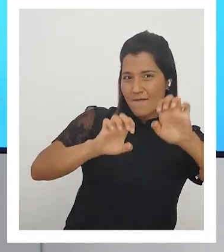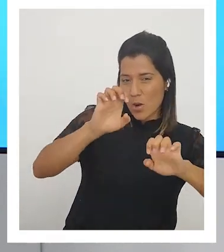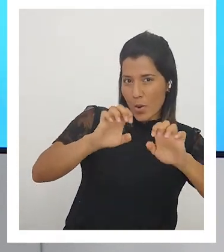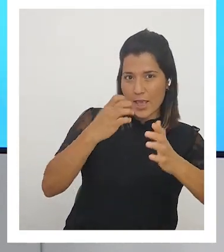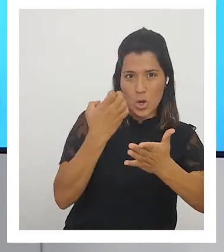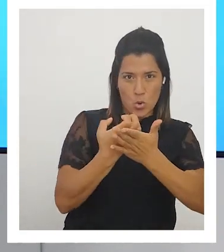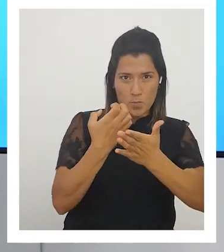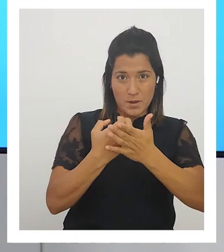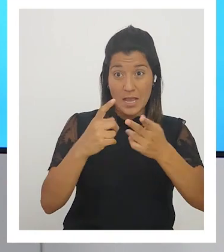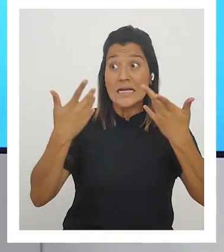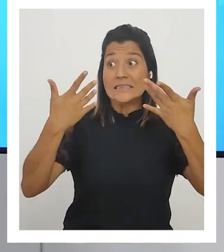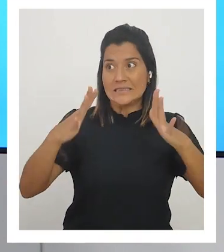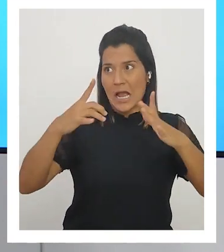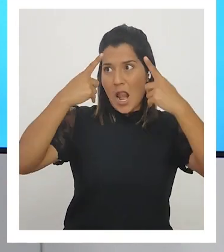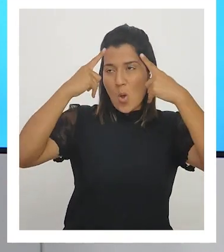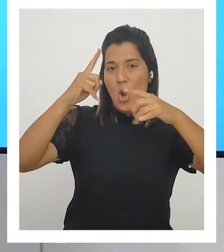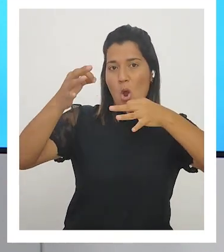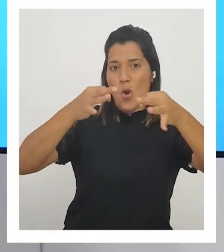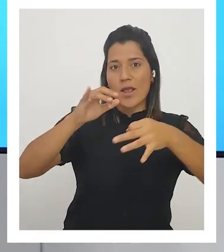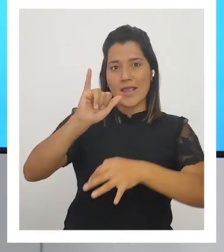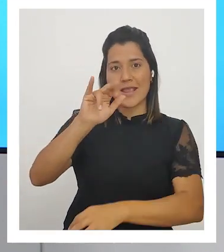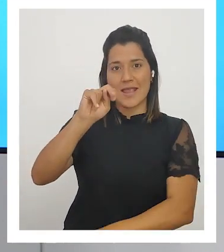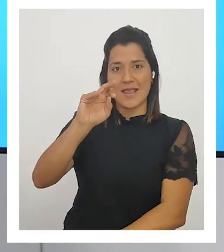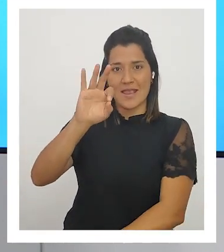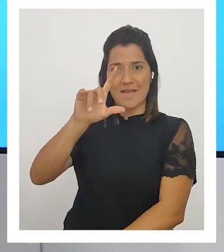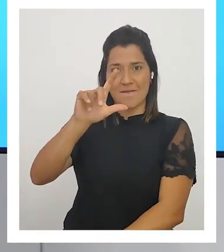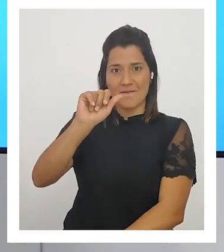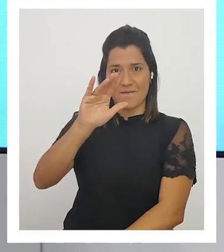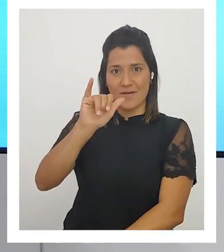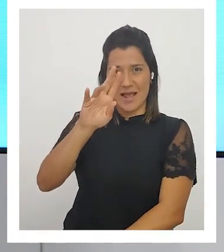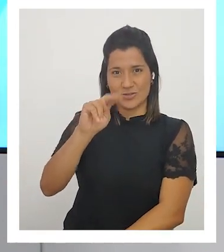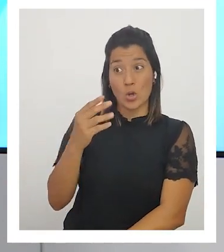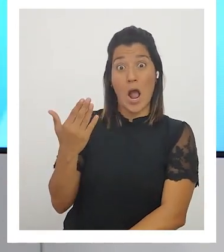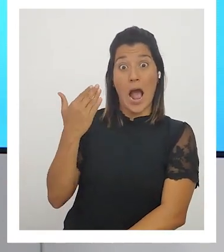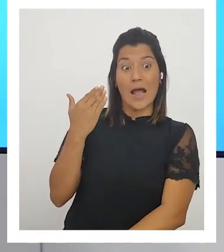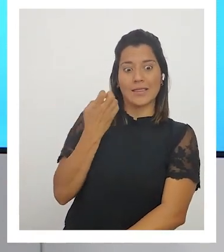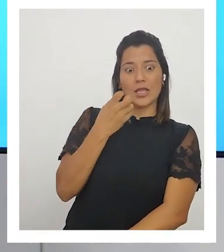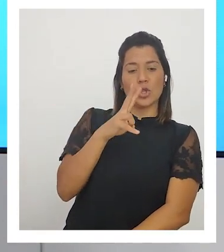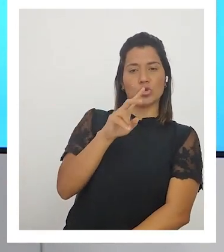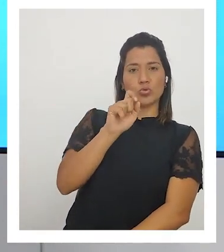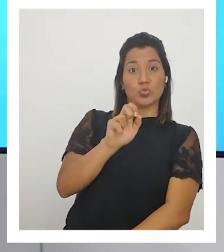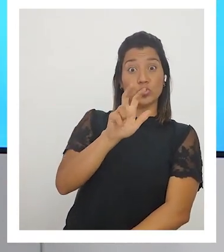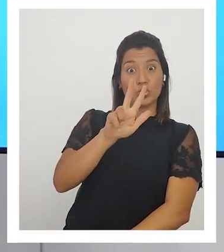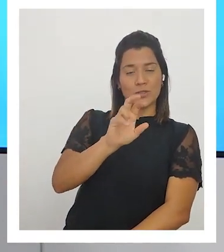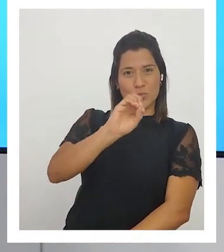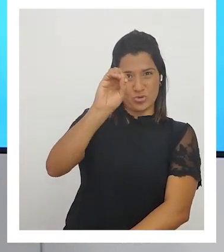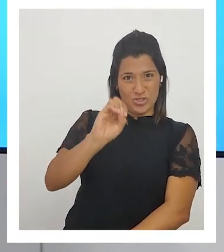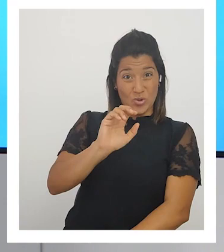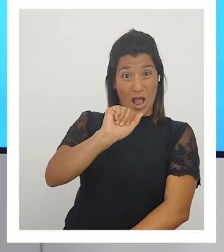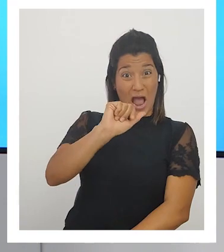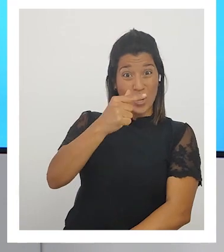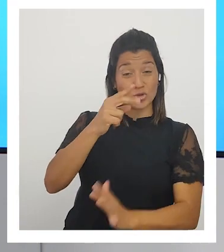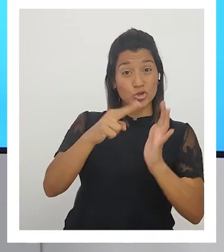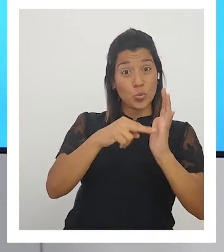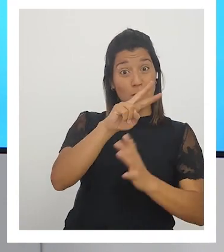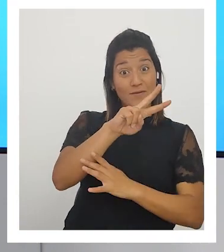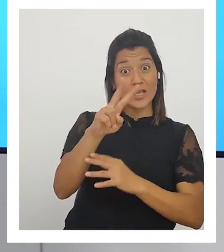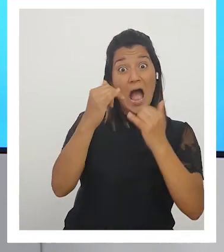logró controlar ya. Pasó de un 12,3% en agosto del 2022 a un